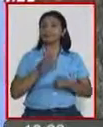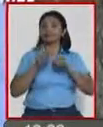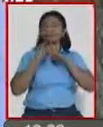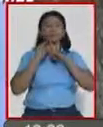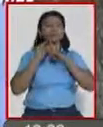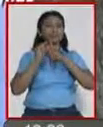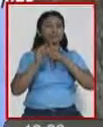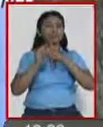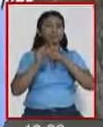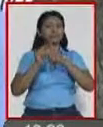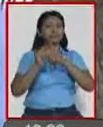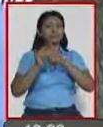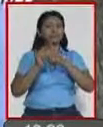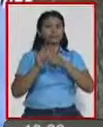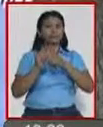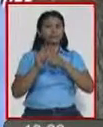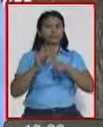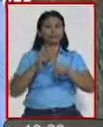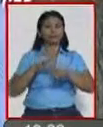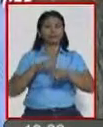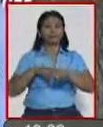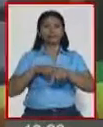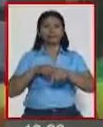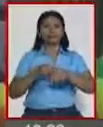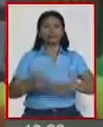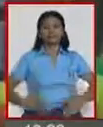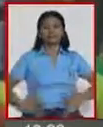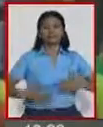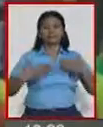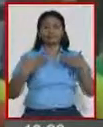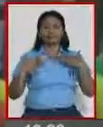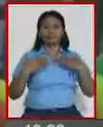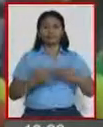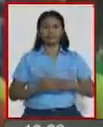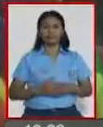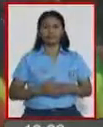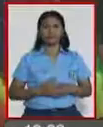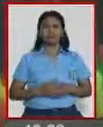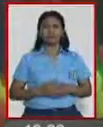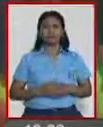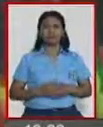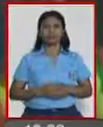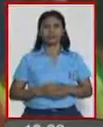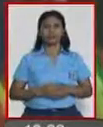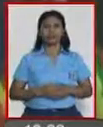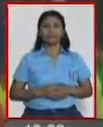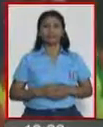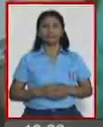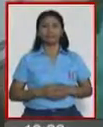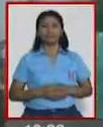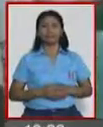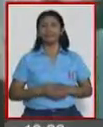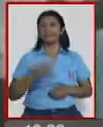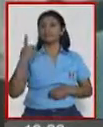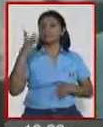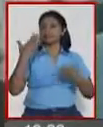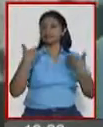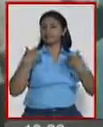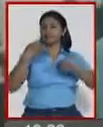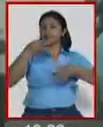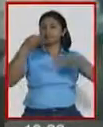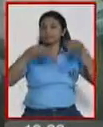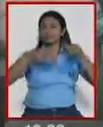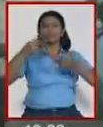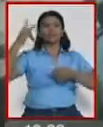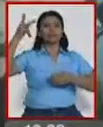de esta en la coyuntura en que en este momento estamos viviendo en cuestión de decisiones políticas